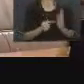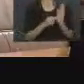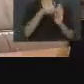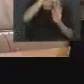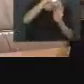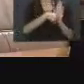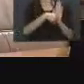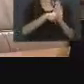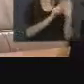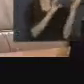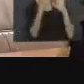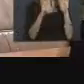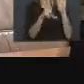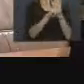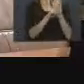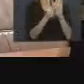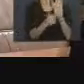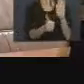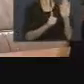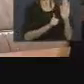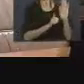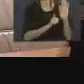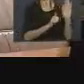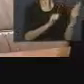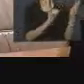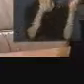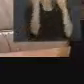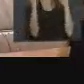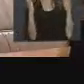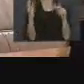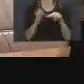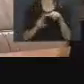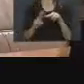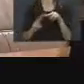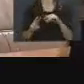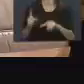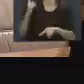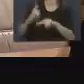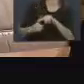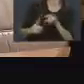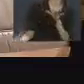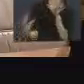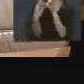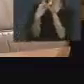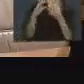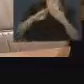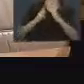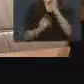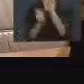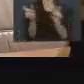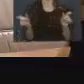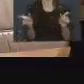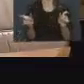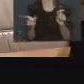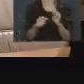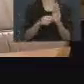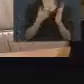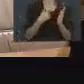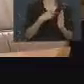ambiental pero no solo cumplir con la normativa ambiental tienen que hacer socios a la comunidad mediante proyectos de